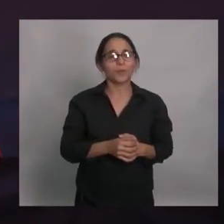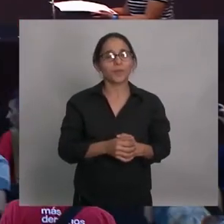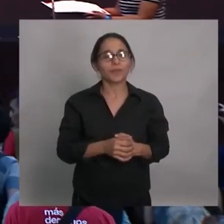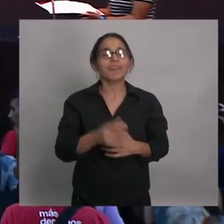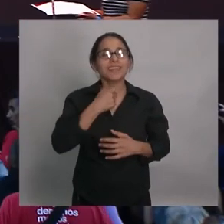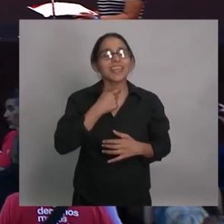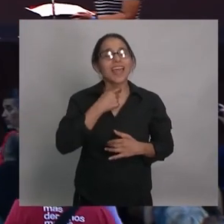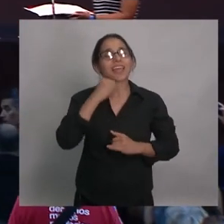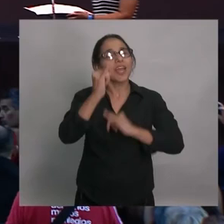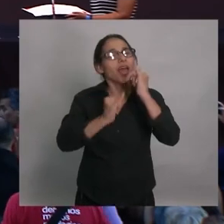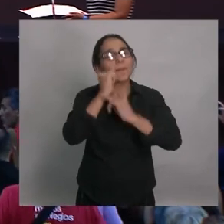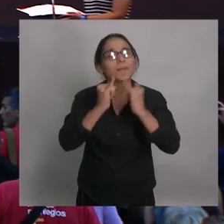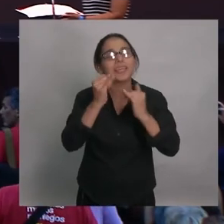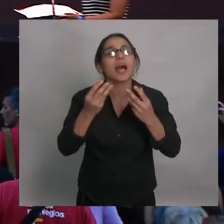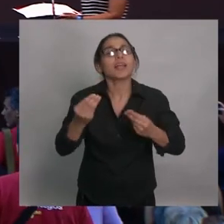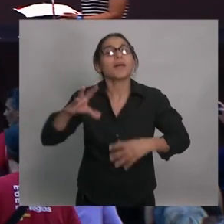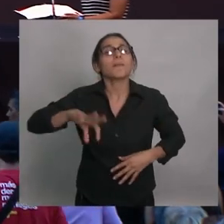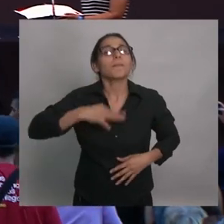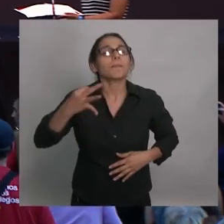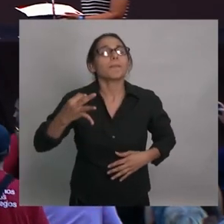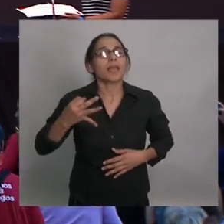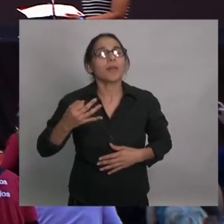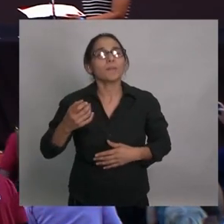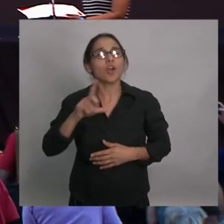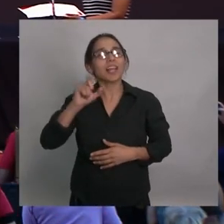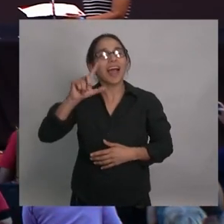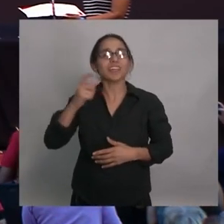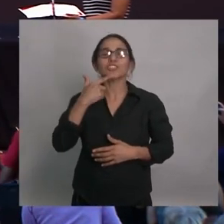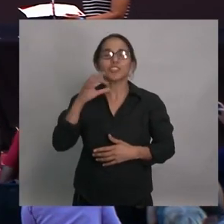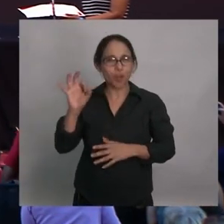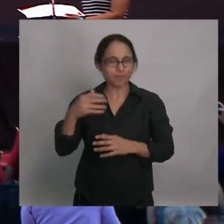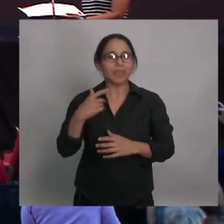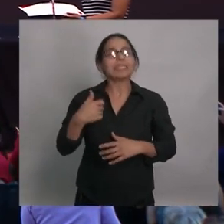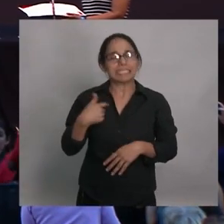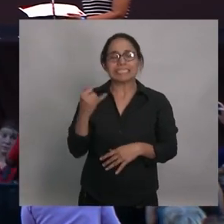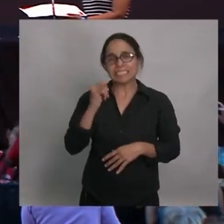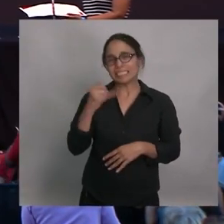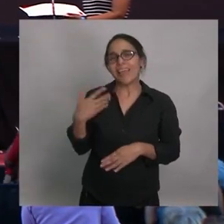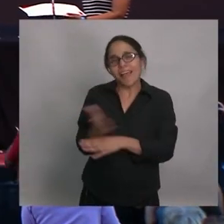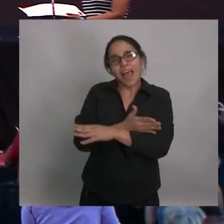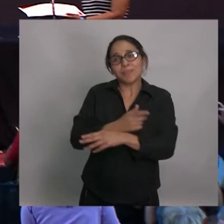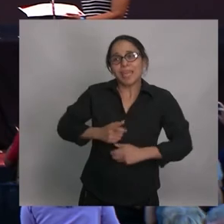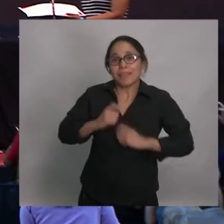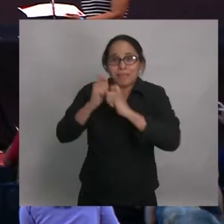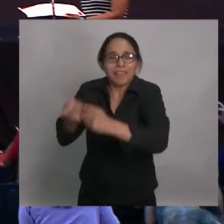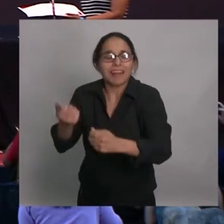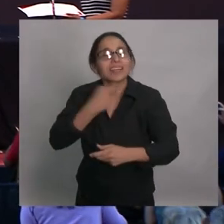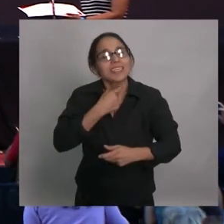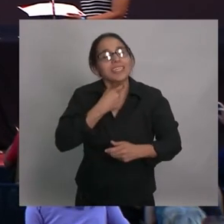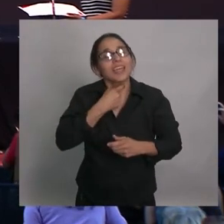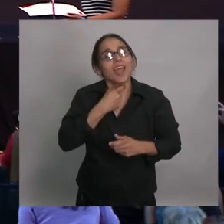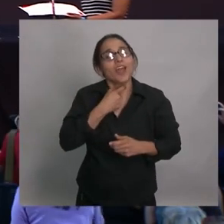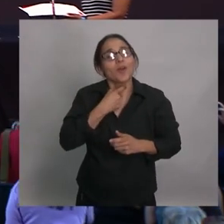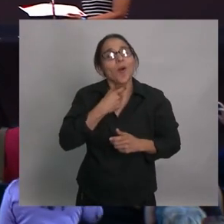quiero explicar el sentido del premio clacso si antes de entregarle el premio a winnie quería destacar la